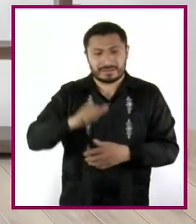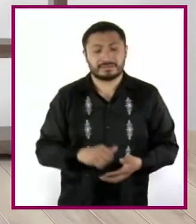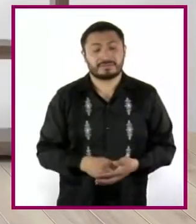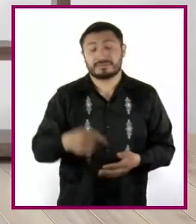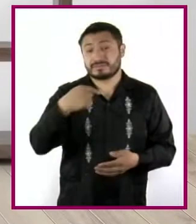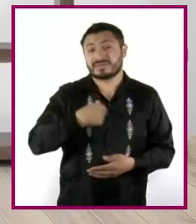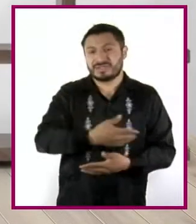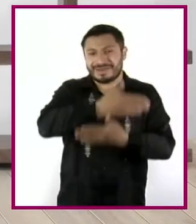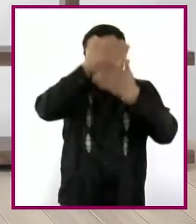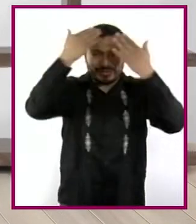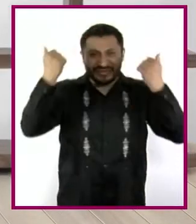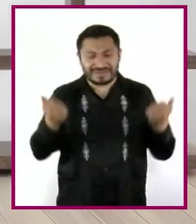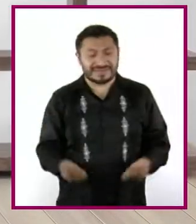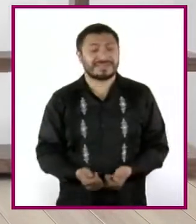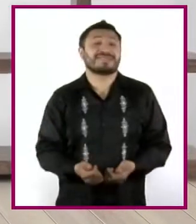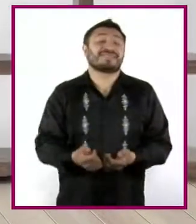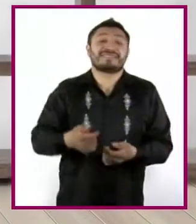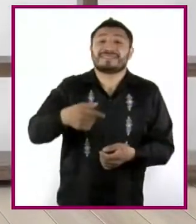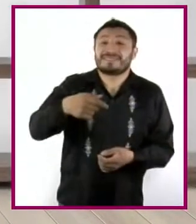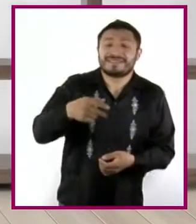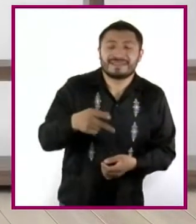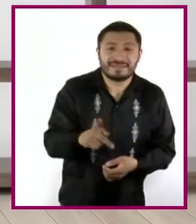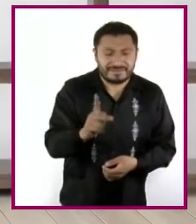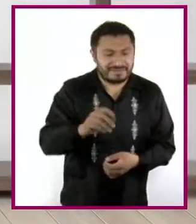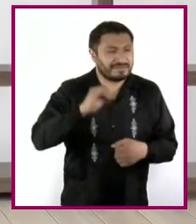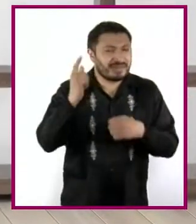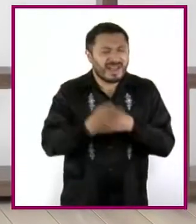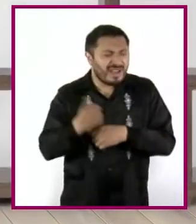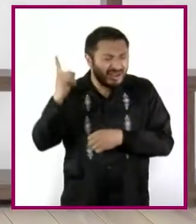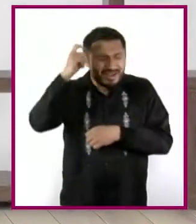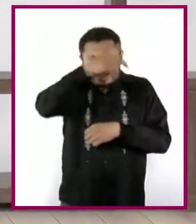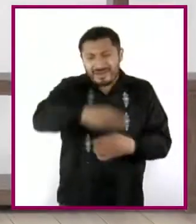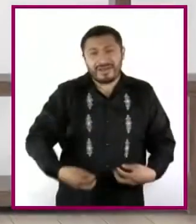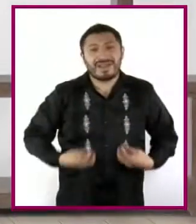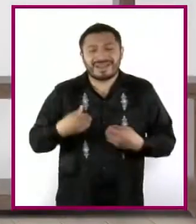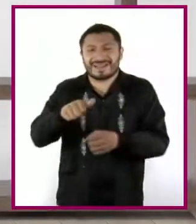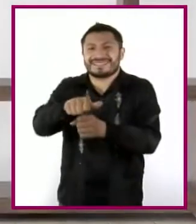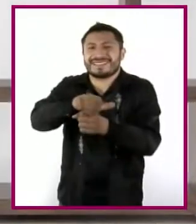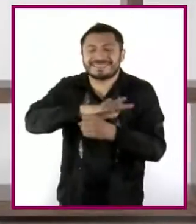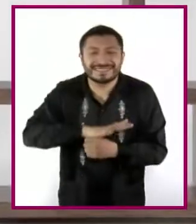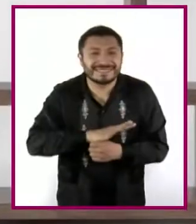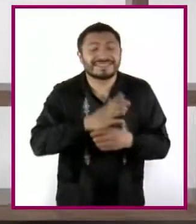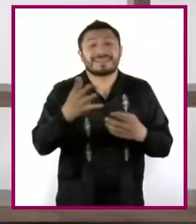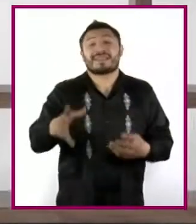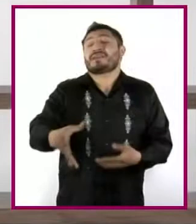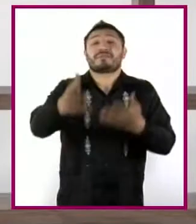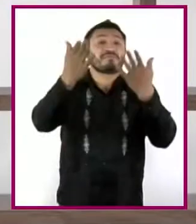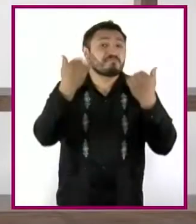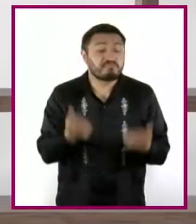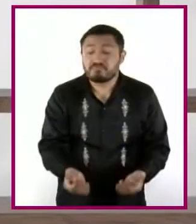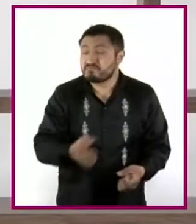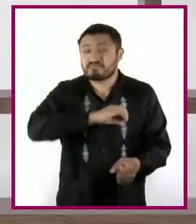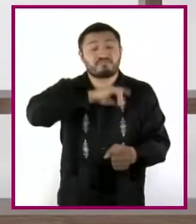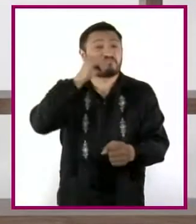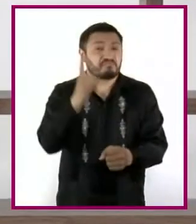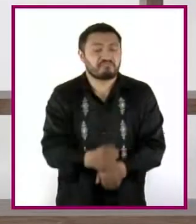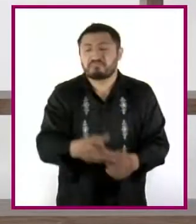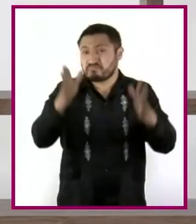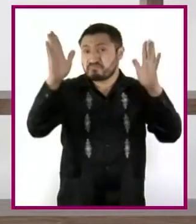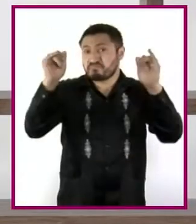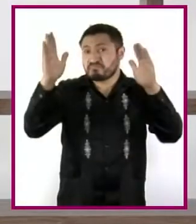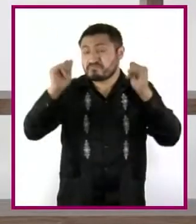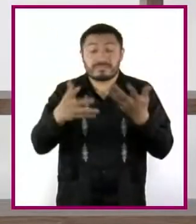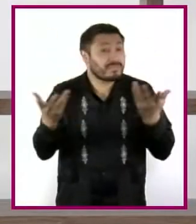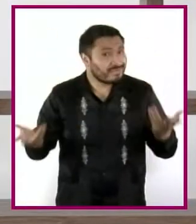Yo no sé ustedes, pero una de las cosas más duras que hemos vivido con el COVID ha sido que no tenemos ni siquiera la posibilidad de despedirnos,